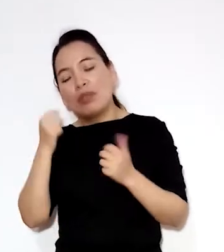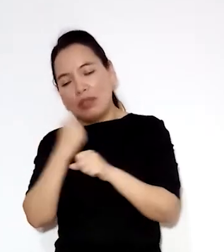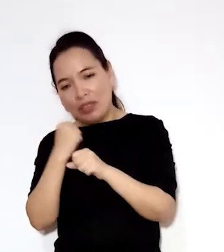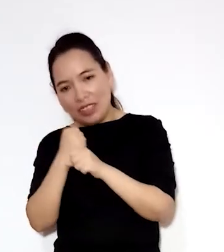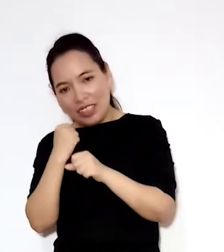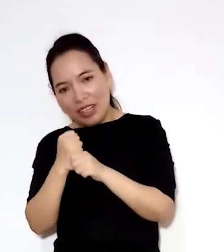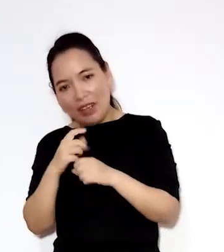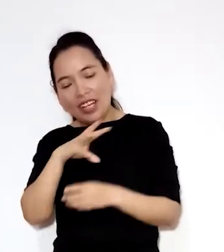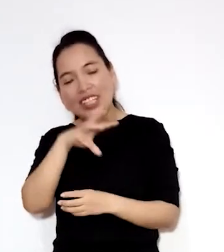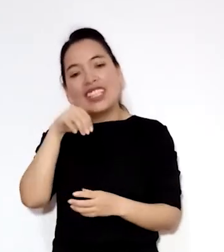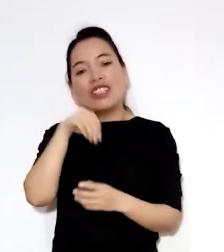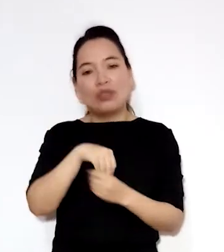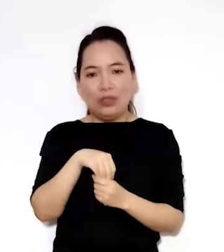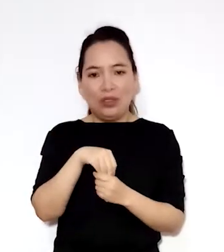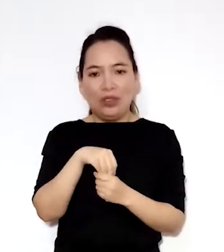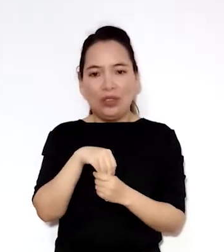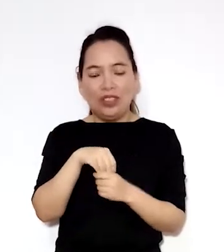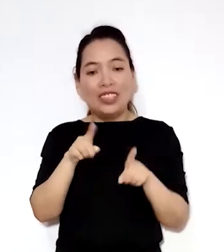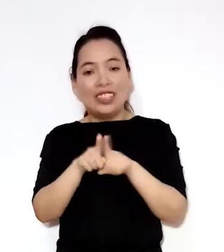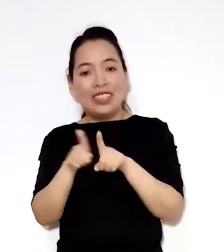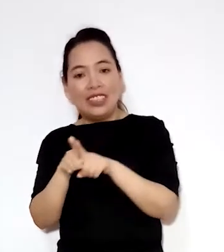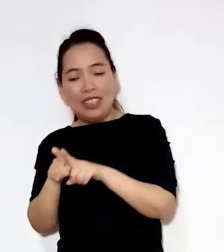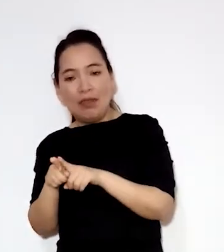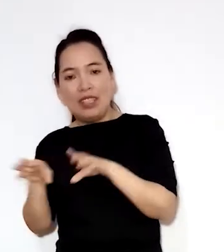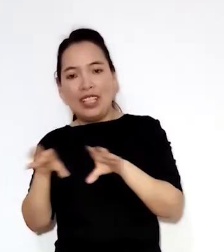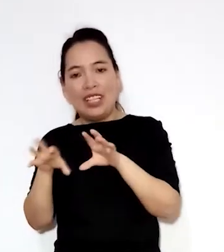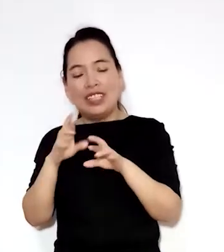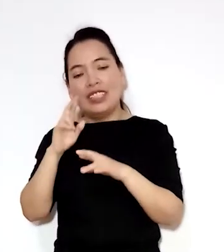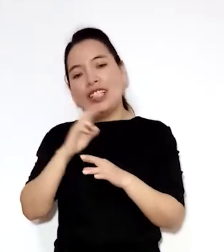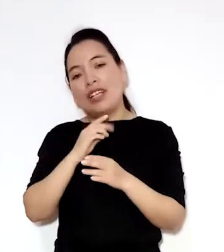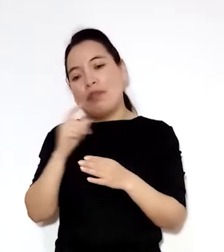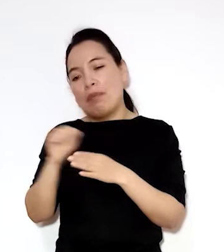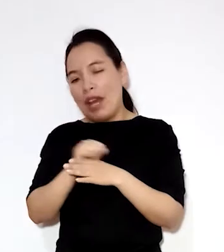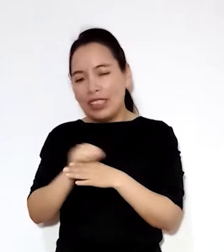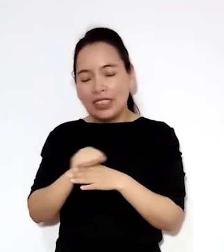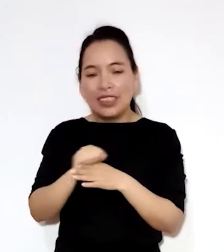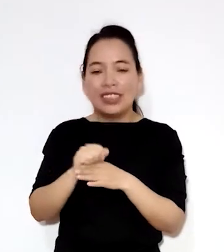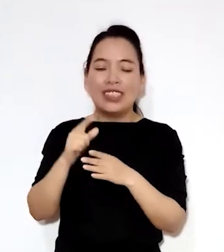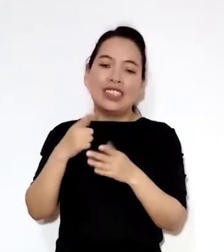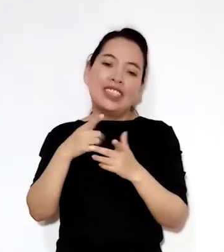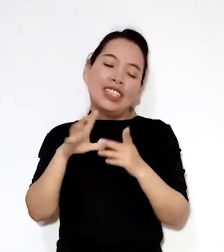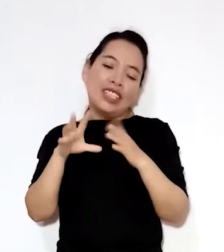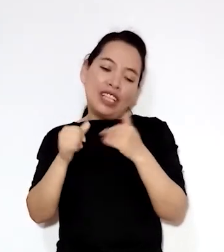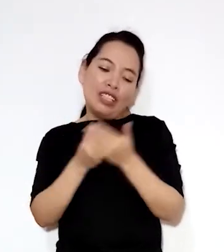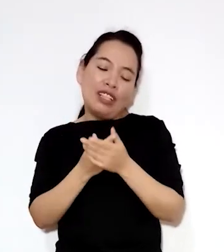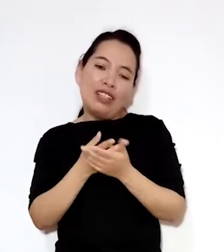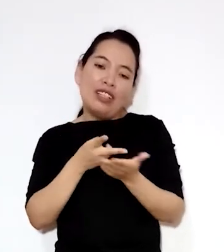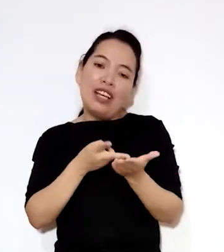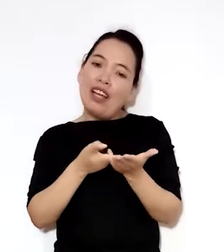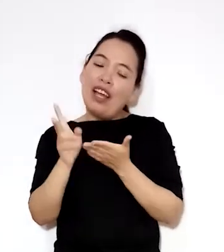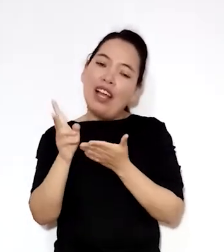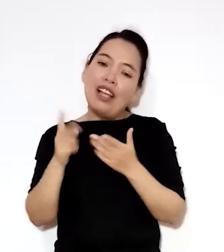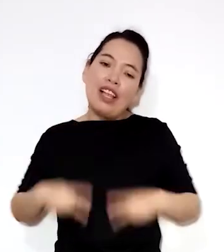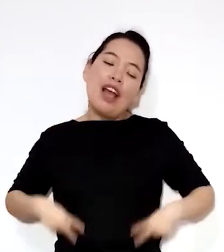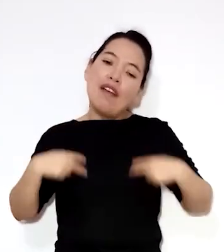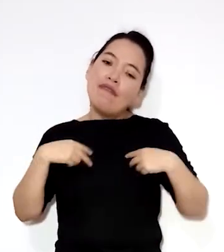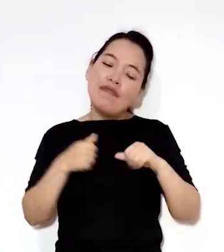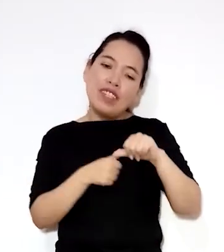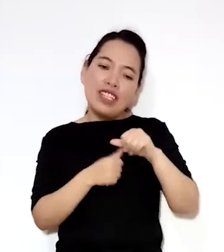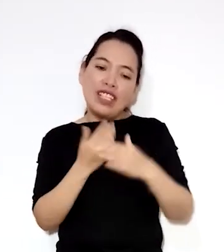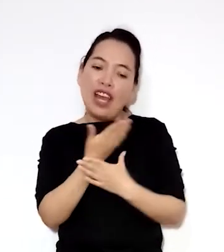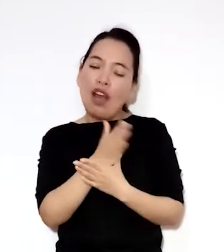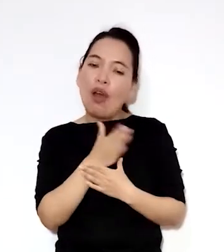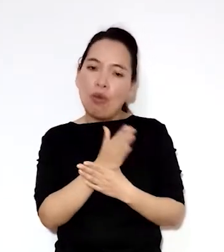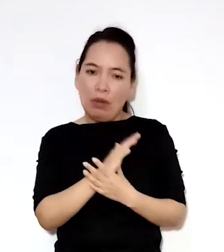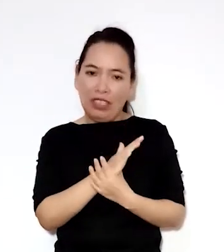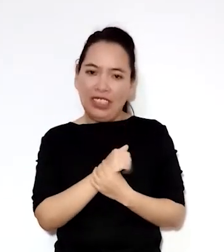posible la inclusión y de hacer posible la realidad de que todos formemos parte de una vida común. Dice